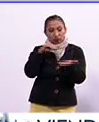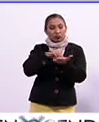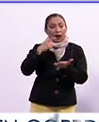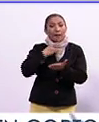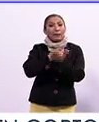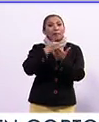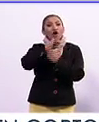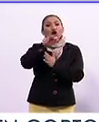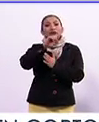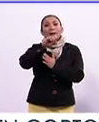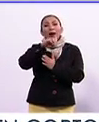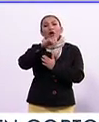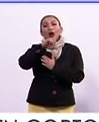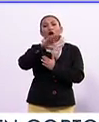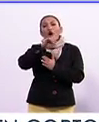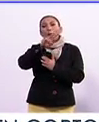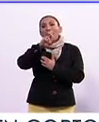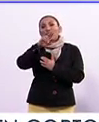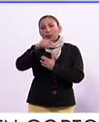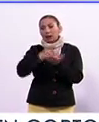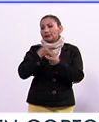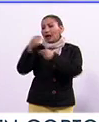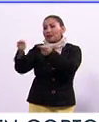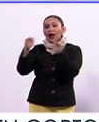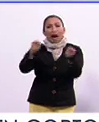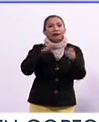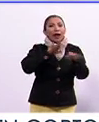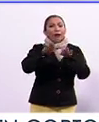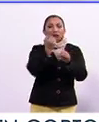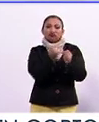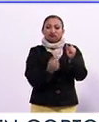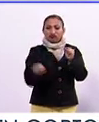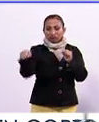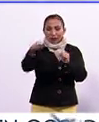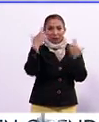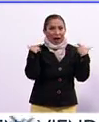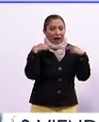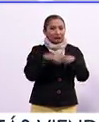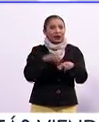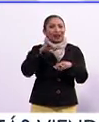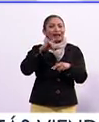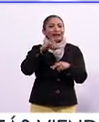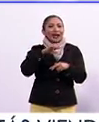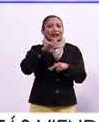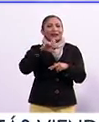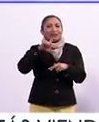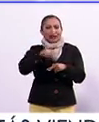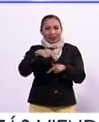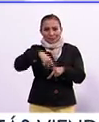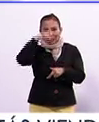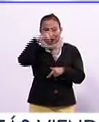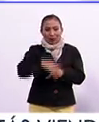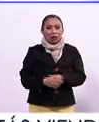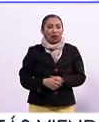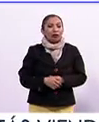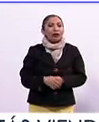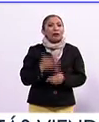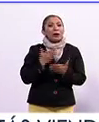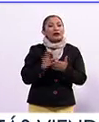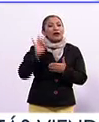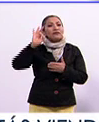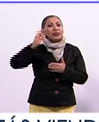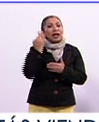del Premio José Manuel Covarrubias, que se otorga a la labor destacada de los docentes en ingeniería civil en el país, por parte